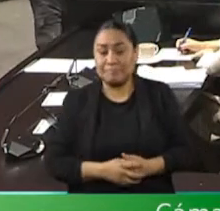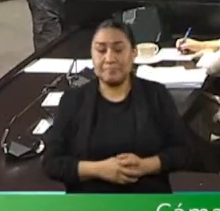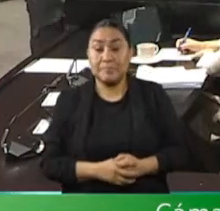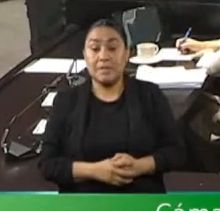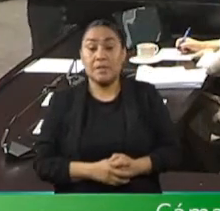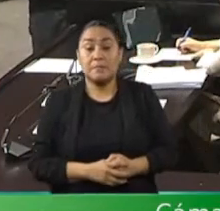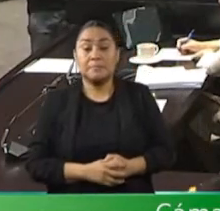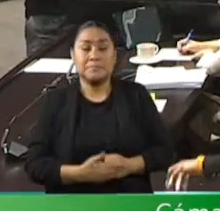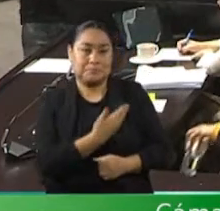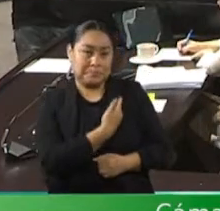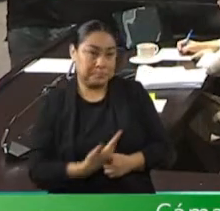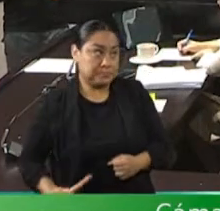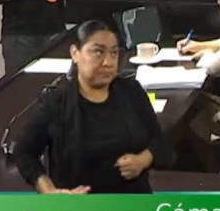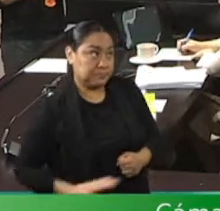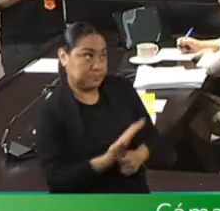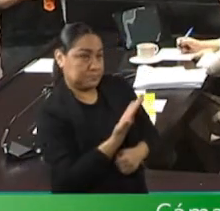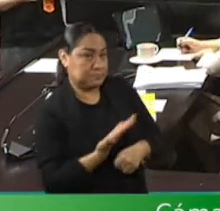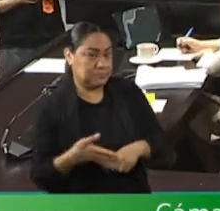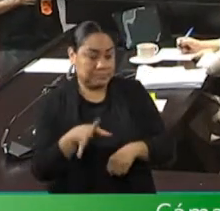Con el permiso de la presidencia.